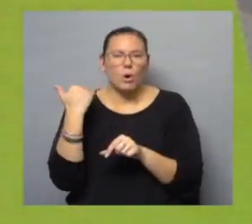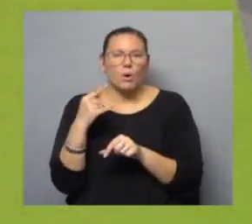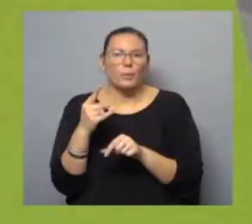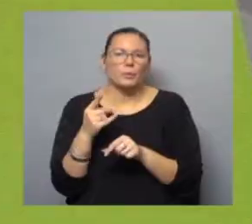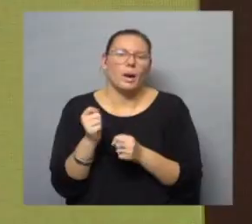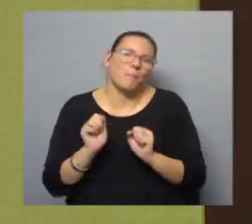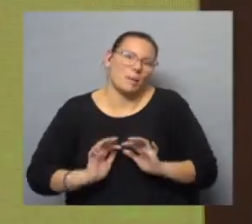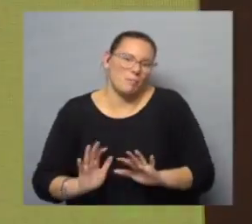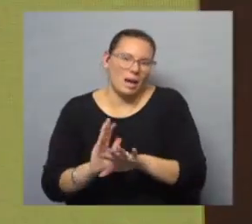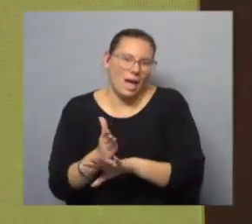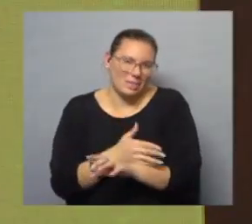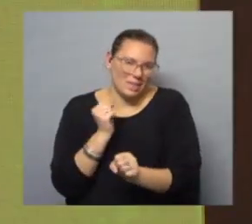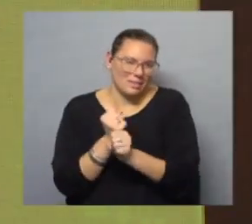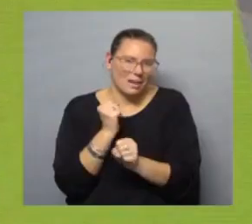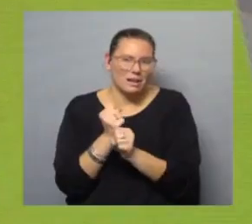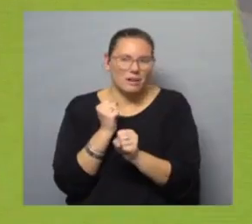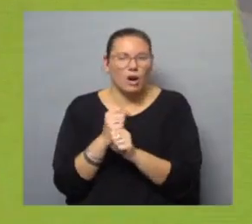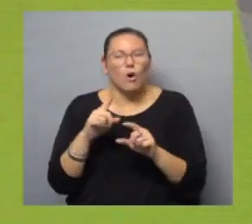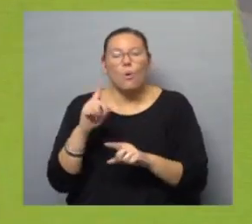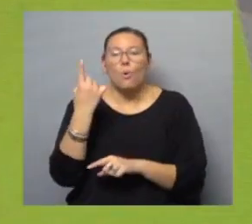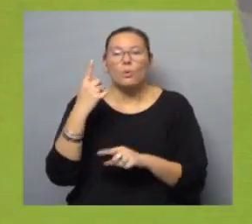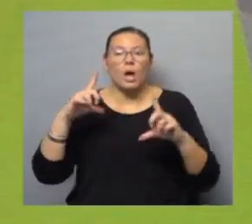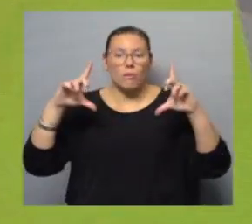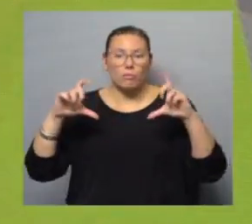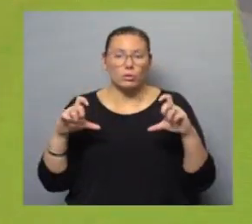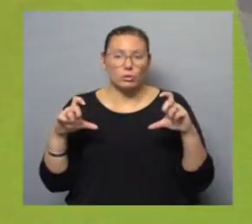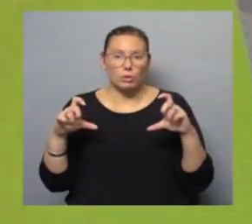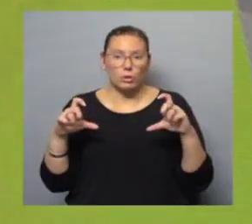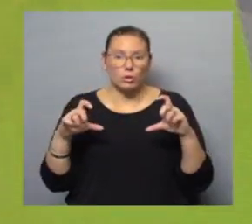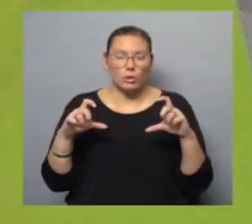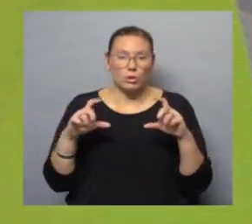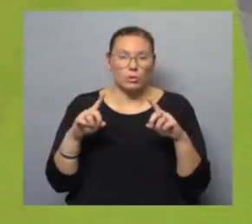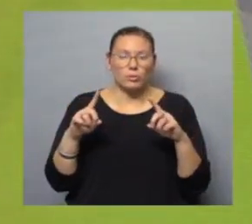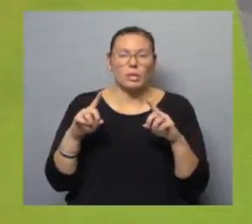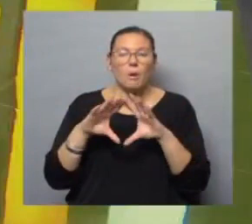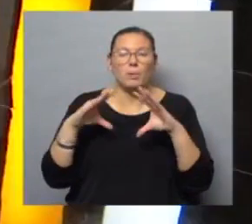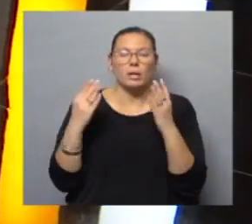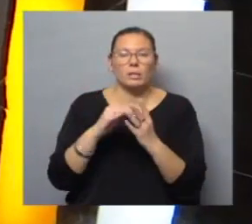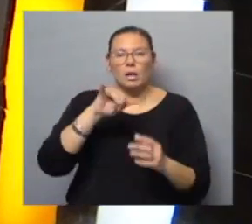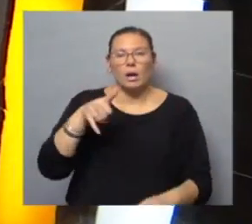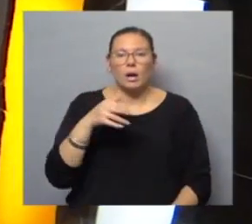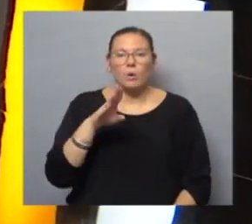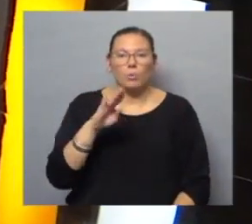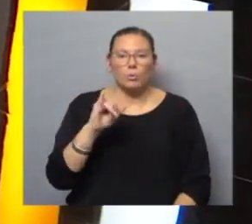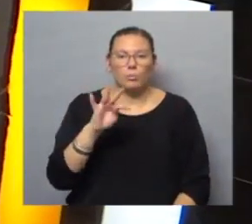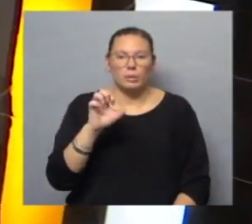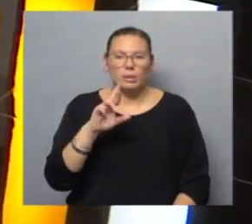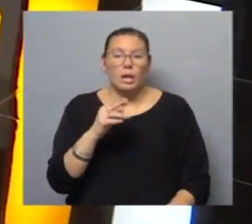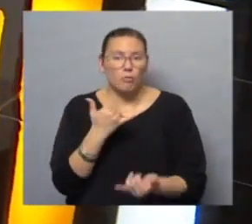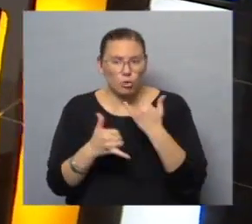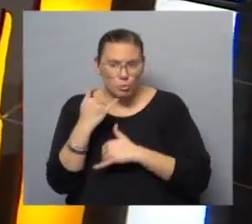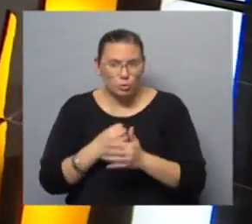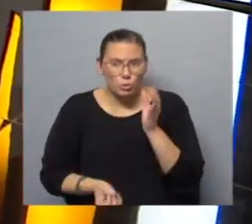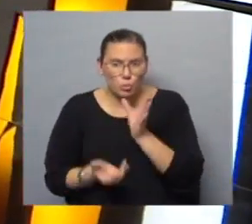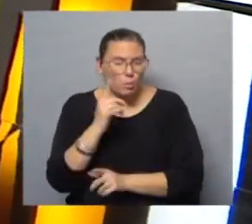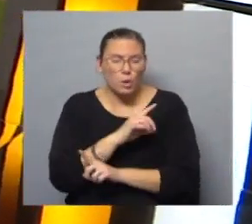backstage del trabajo y aparece una foto de Júpiter. Que yo no sé si tiene información nueva, si les